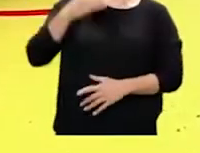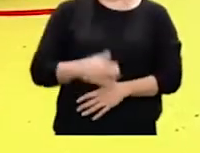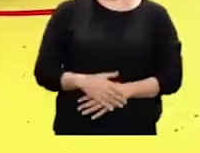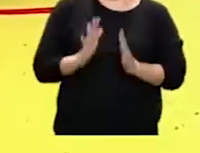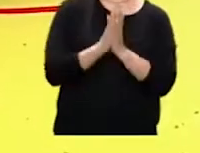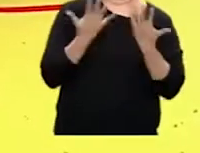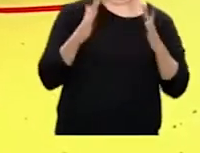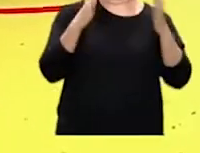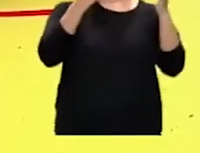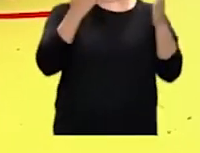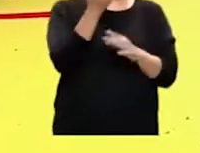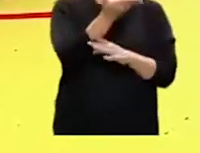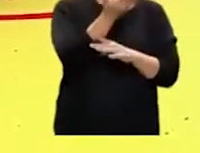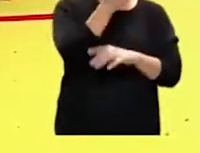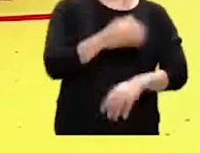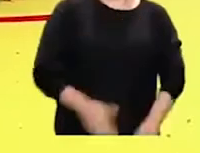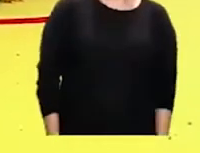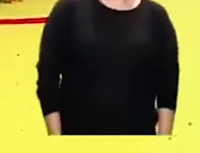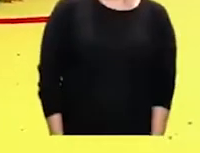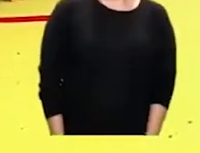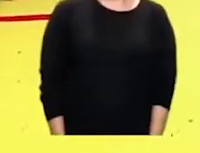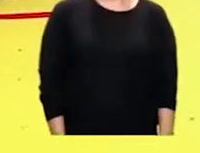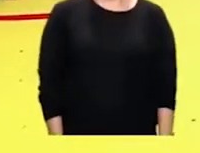para Luis Ángel Soto.